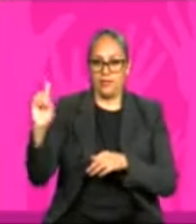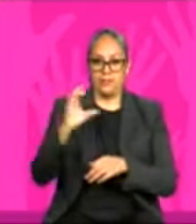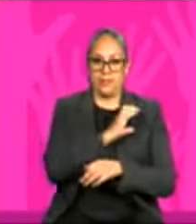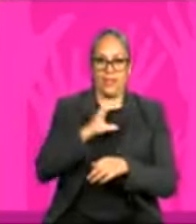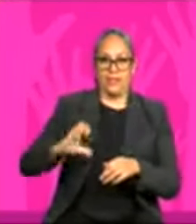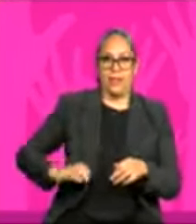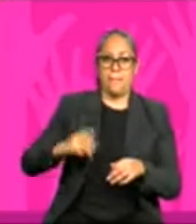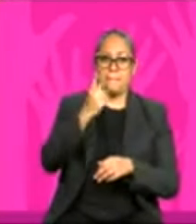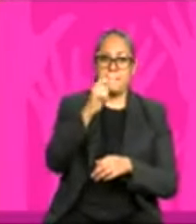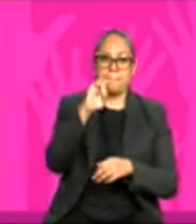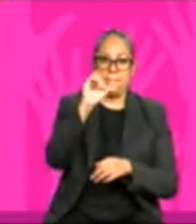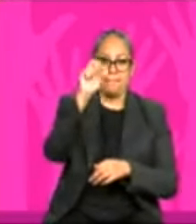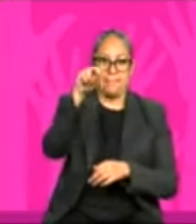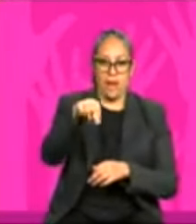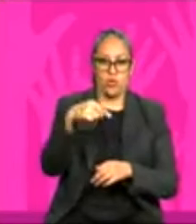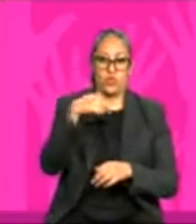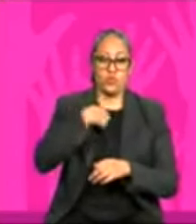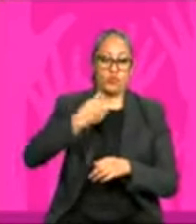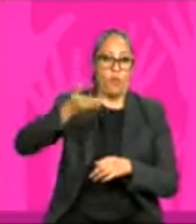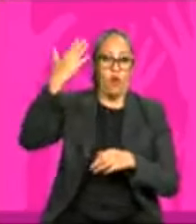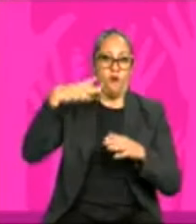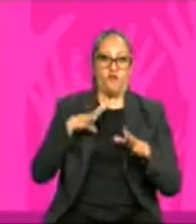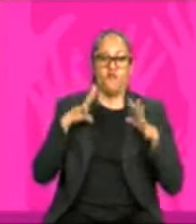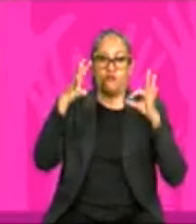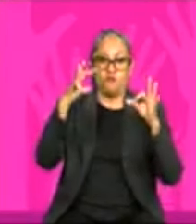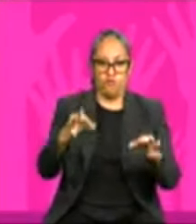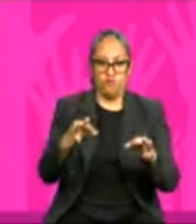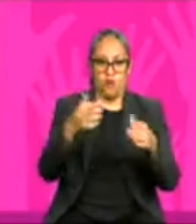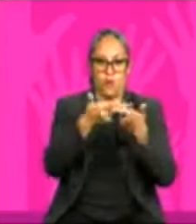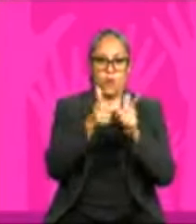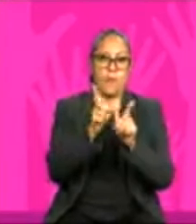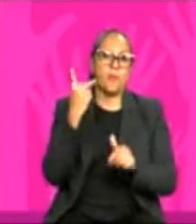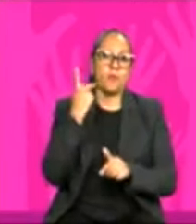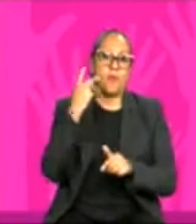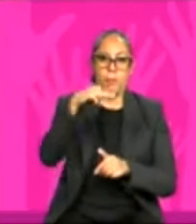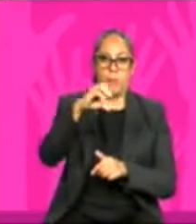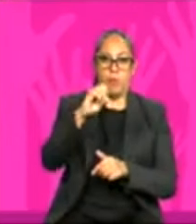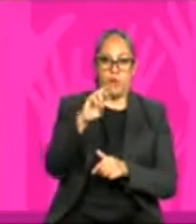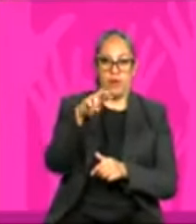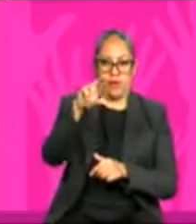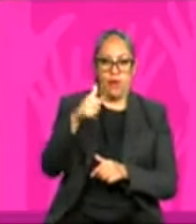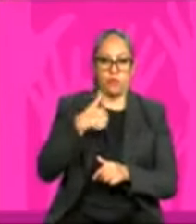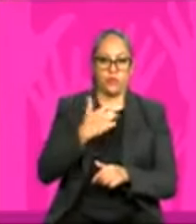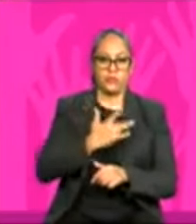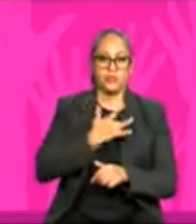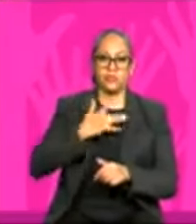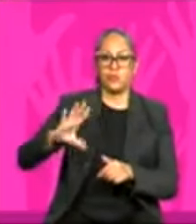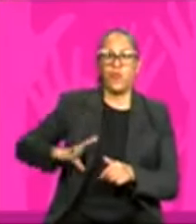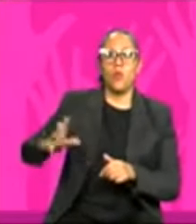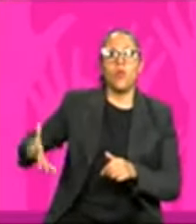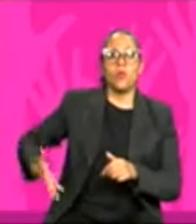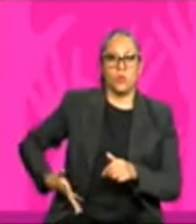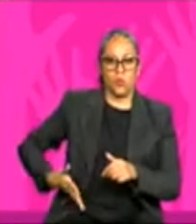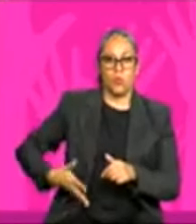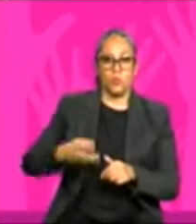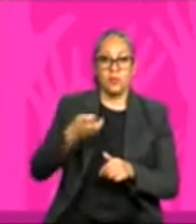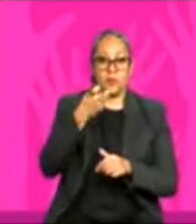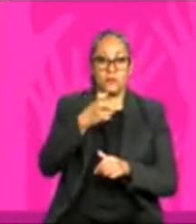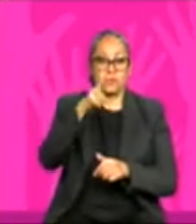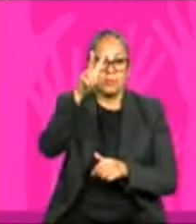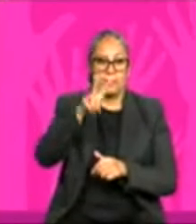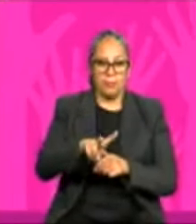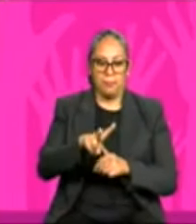PRIAN. Soy fundadora de Morena. Me siento orgullosa de ser parte de este gran movimiento que